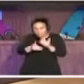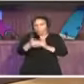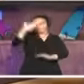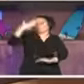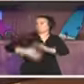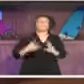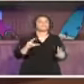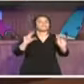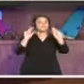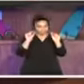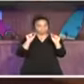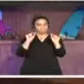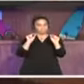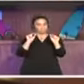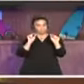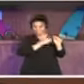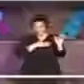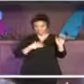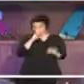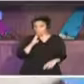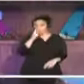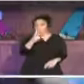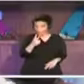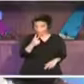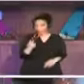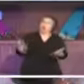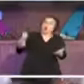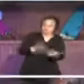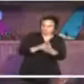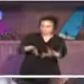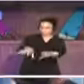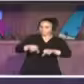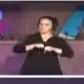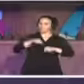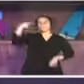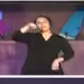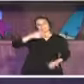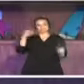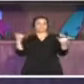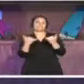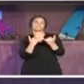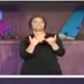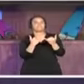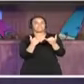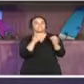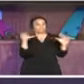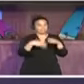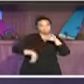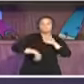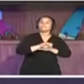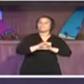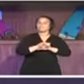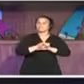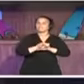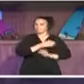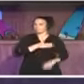veto. Estos años no más tarde, no era por fin sentarse en el trono de su reino.